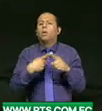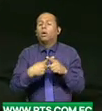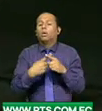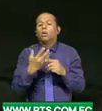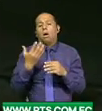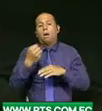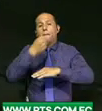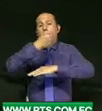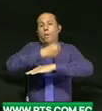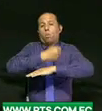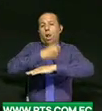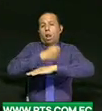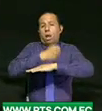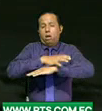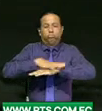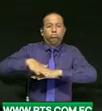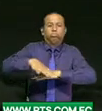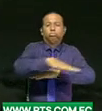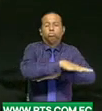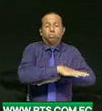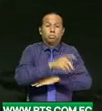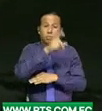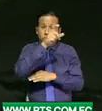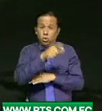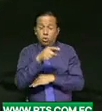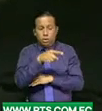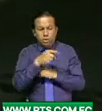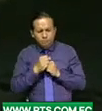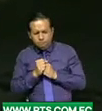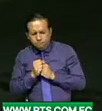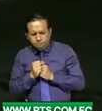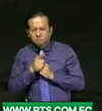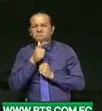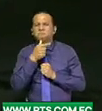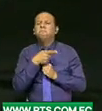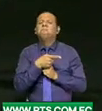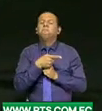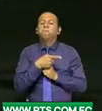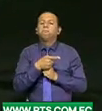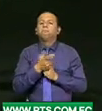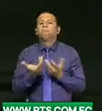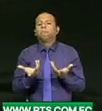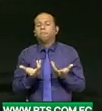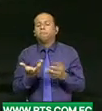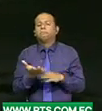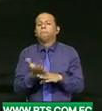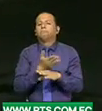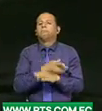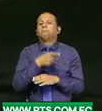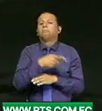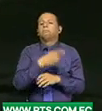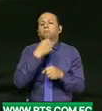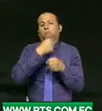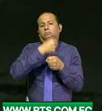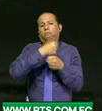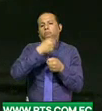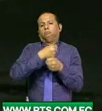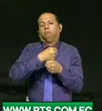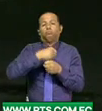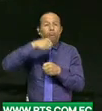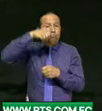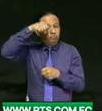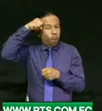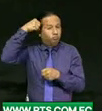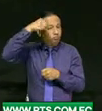el perjudicado a quien le dispararon es un ciudadano quien supuestamente elaboraba en una barbería los detalles